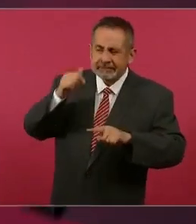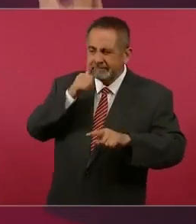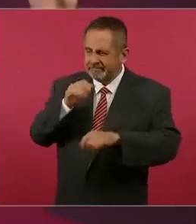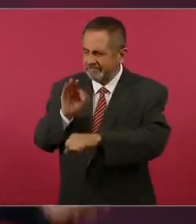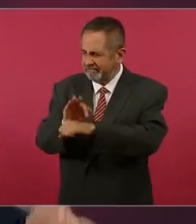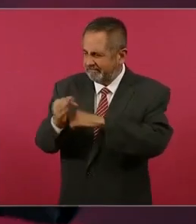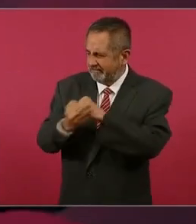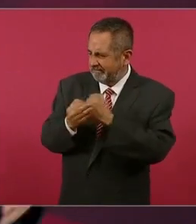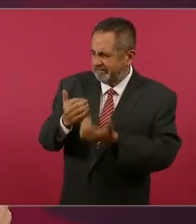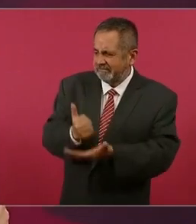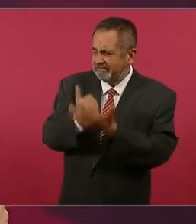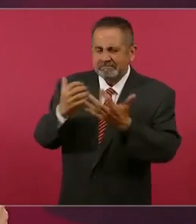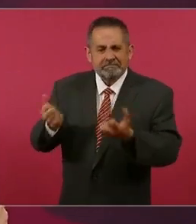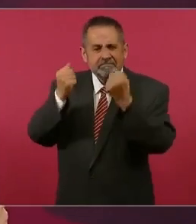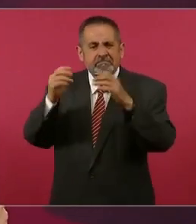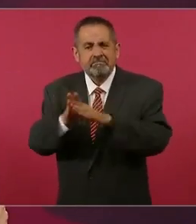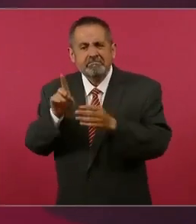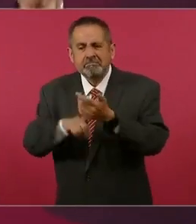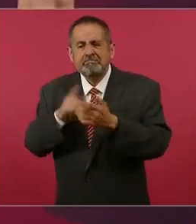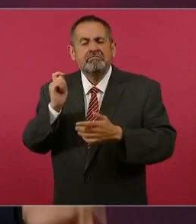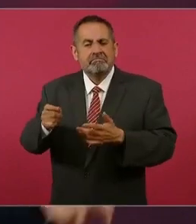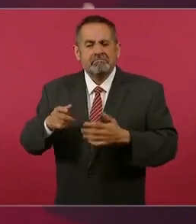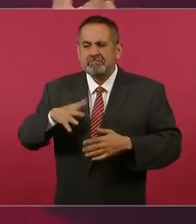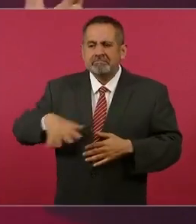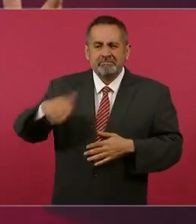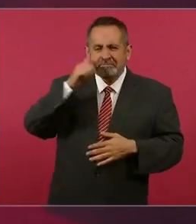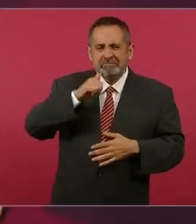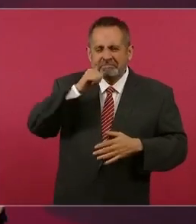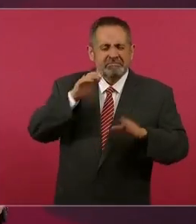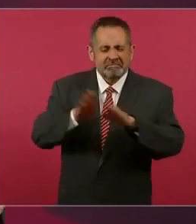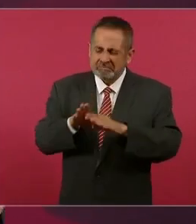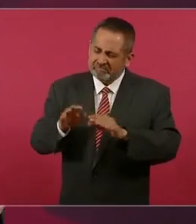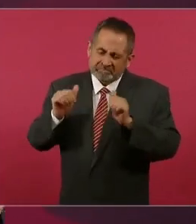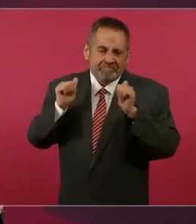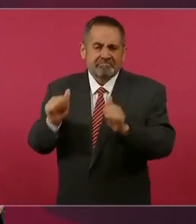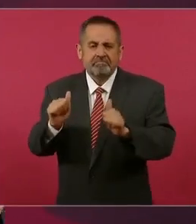siempre nos ha salvado de todas las calamidades?